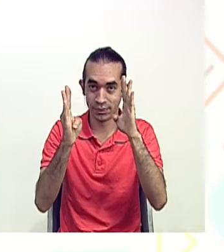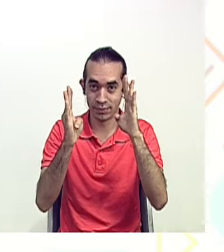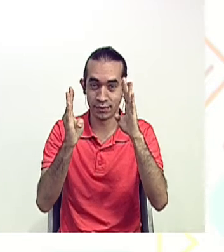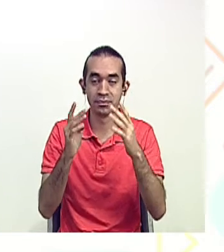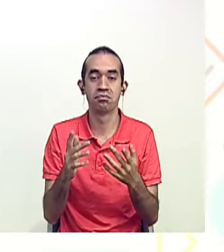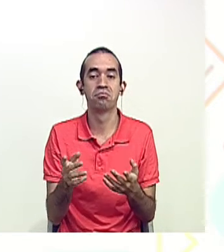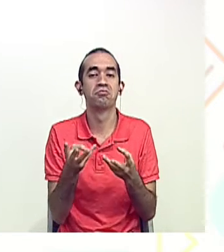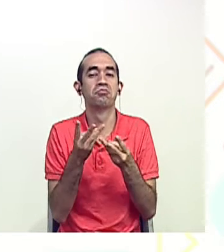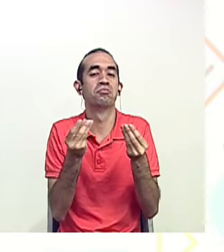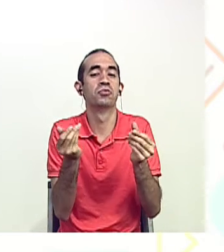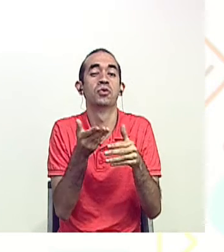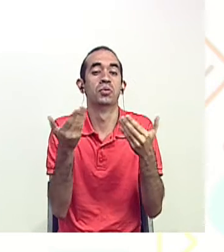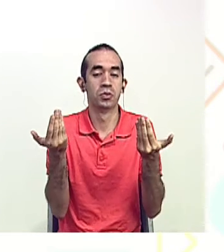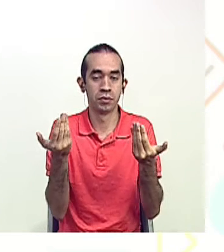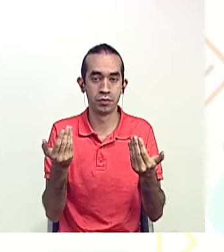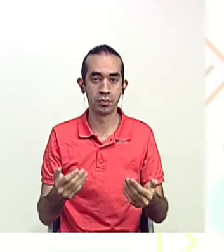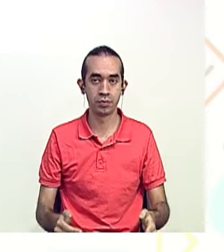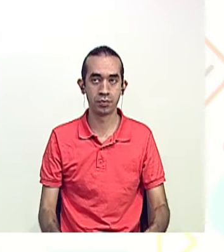para resolver.